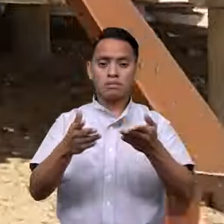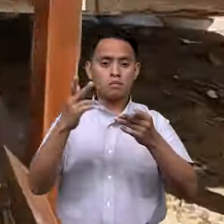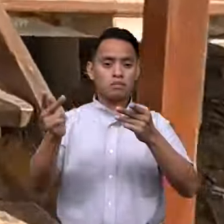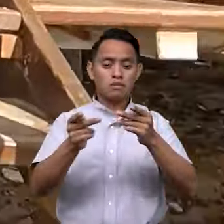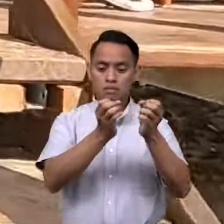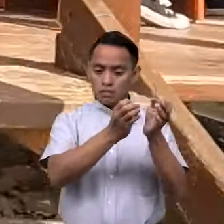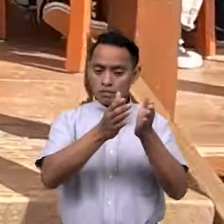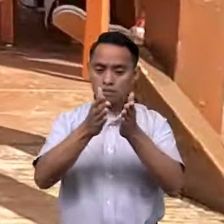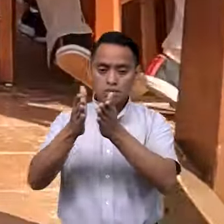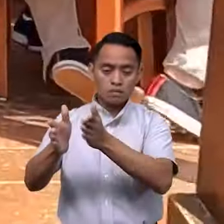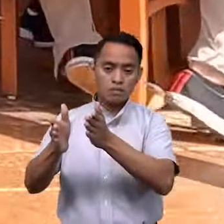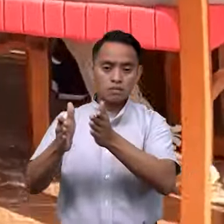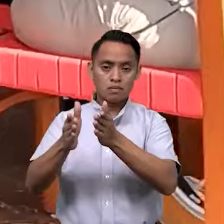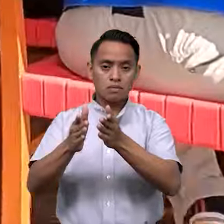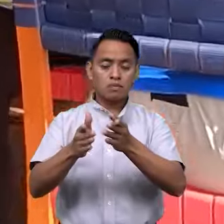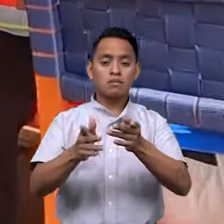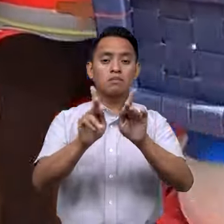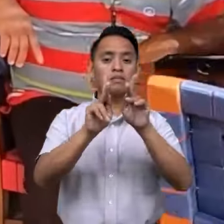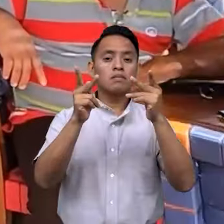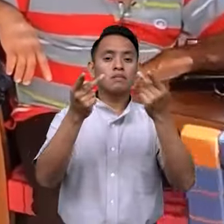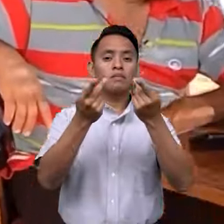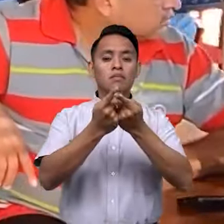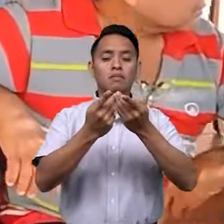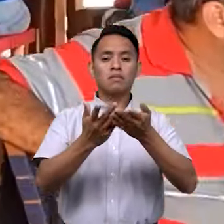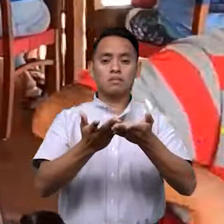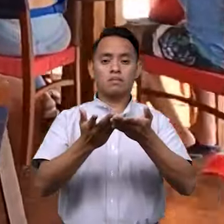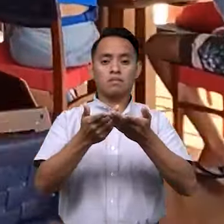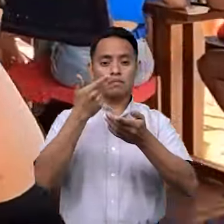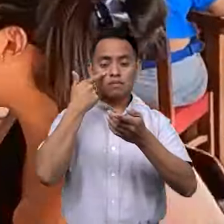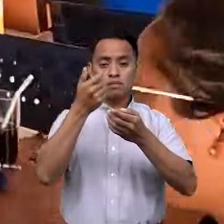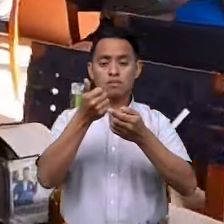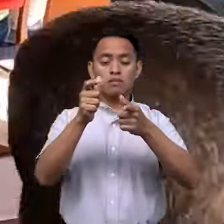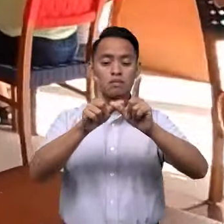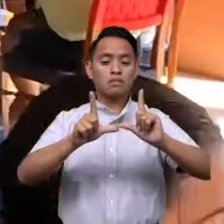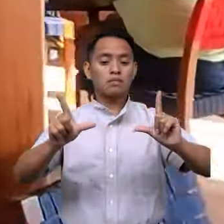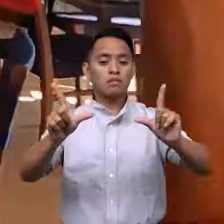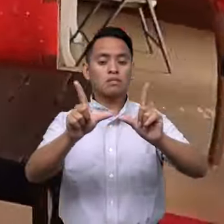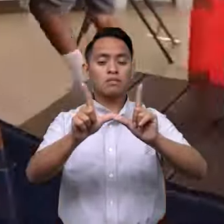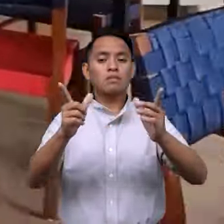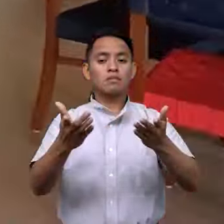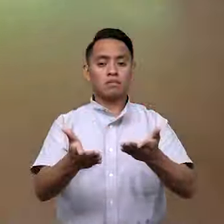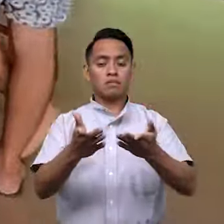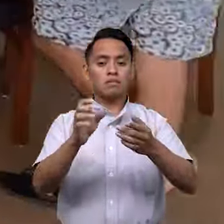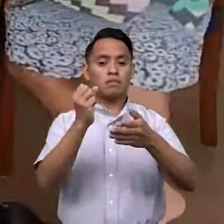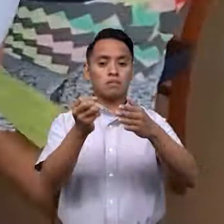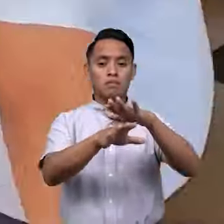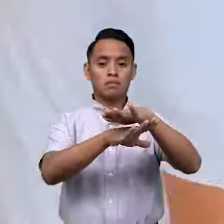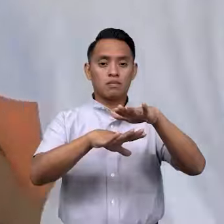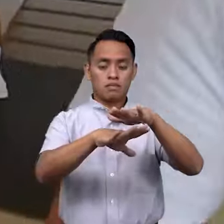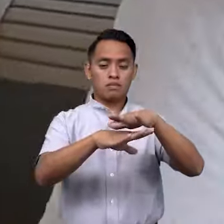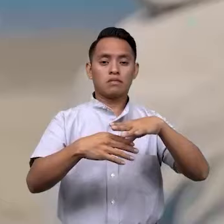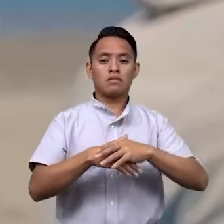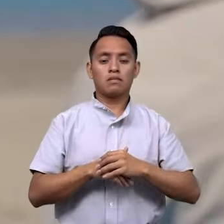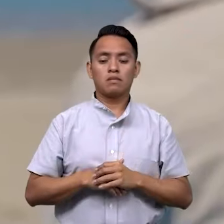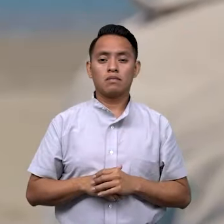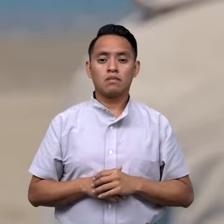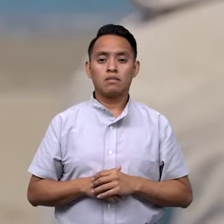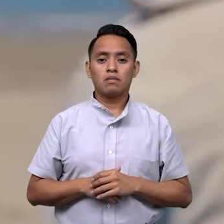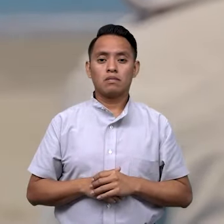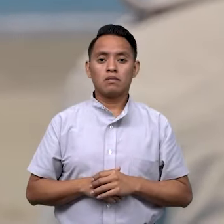altamente organizado y con una población que conoce su entorno físico y social.